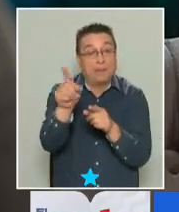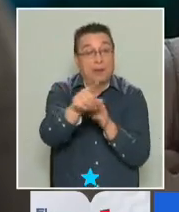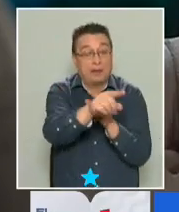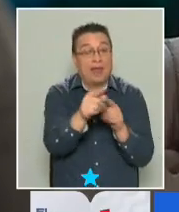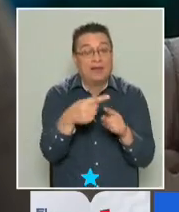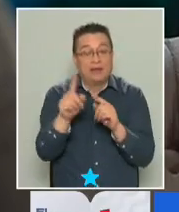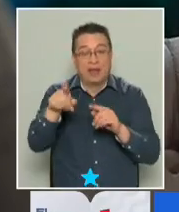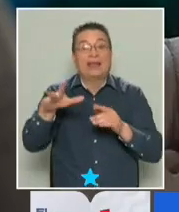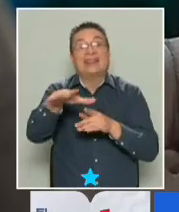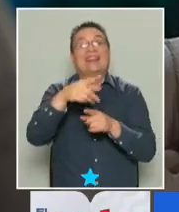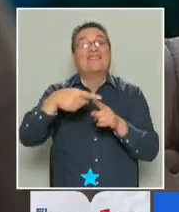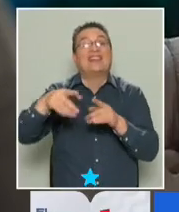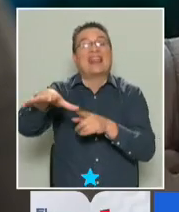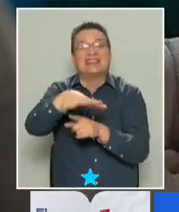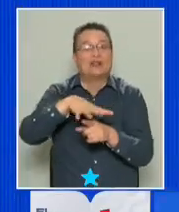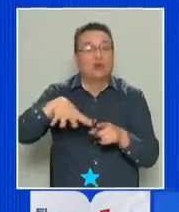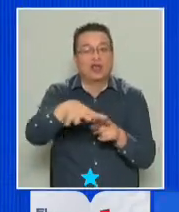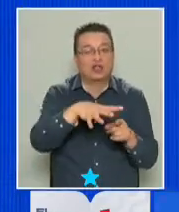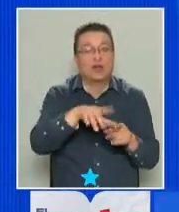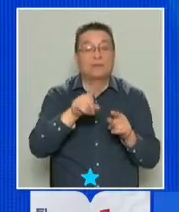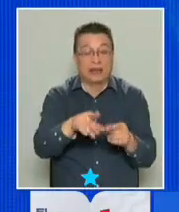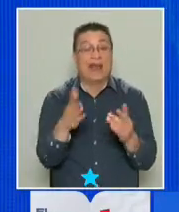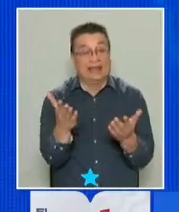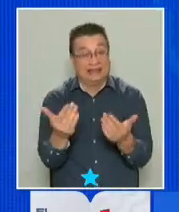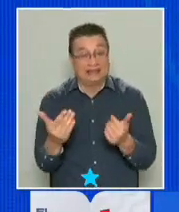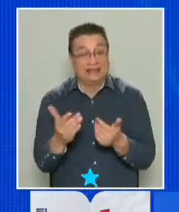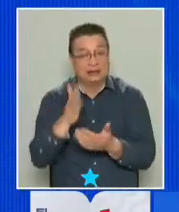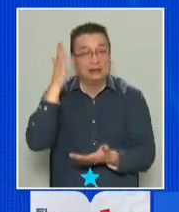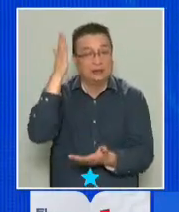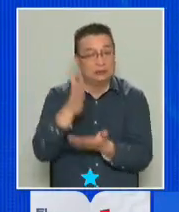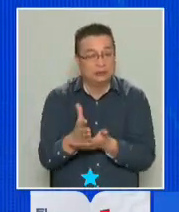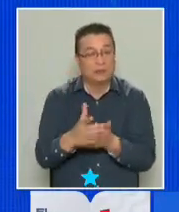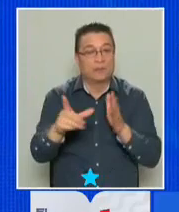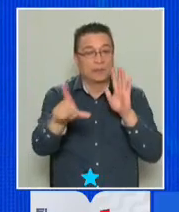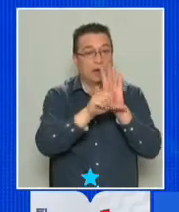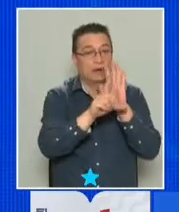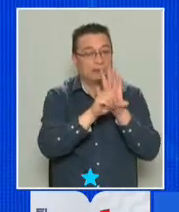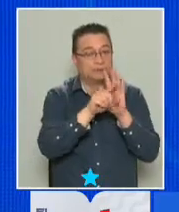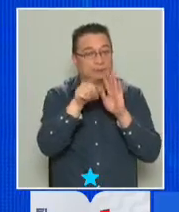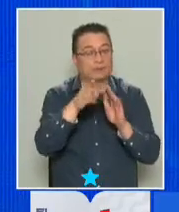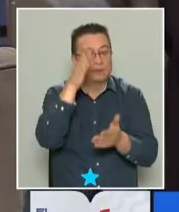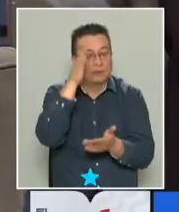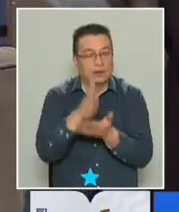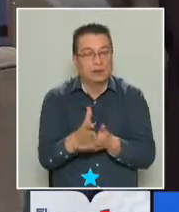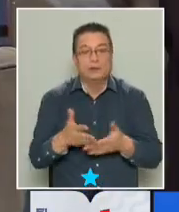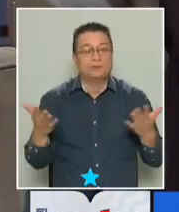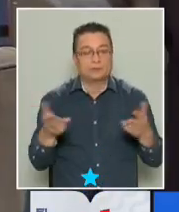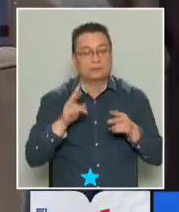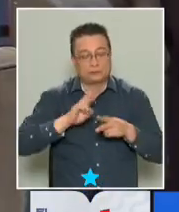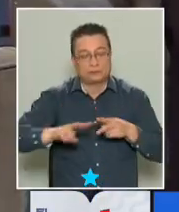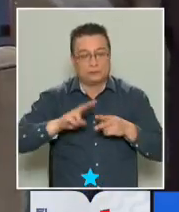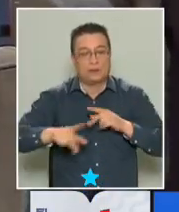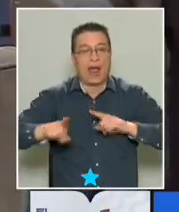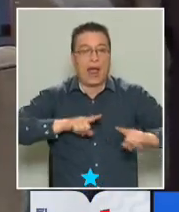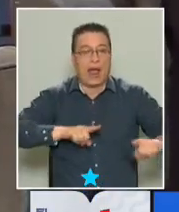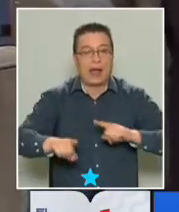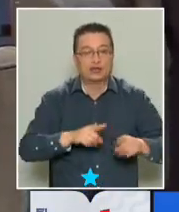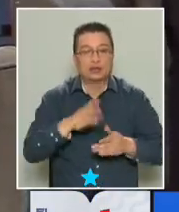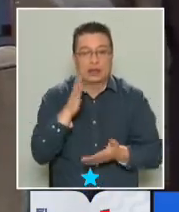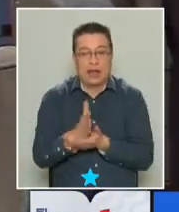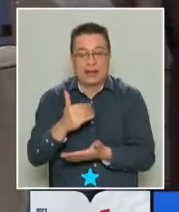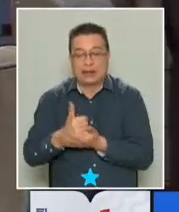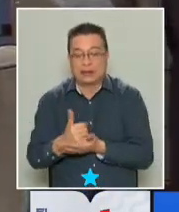en distintas circunstancias quieres un mandato el legislador fundamentalmente para que realicen acciones realizan